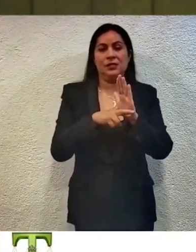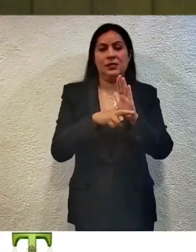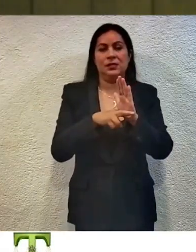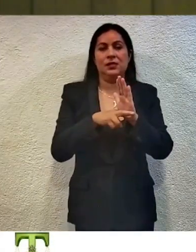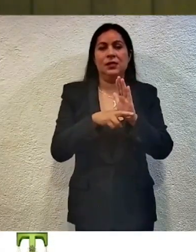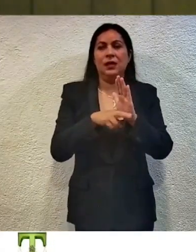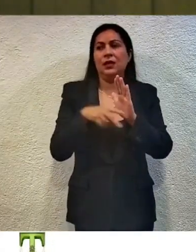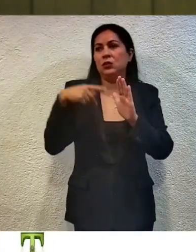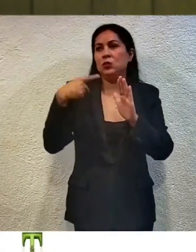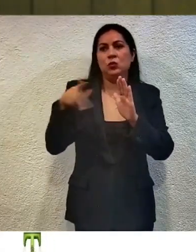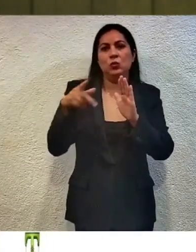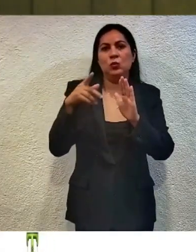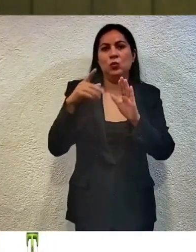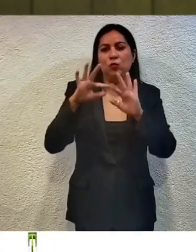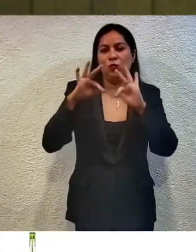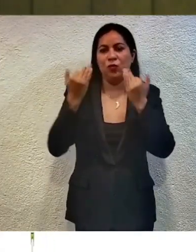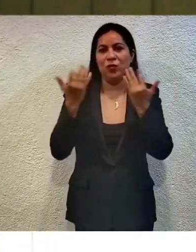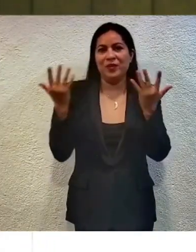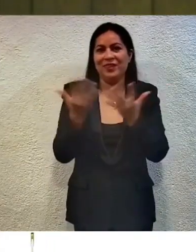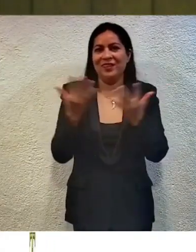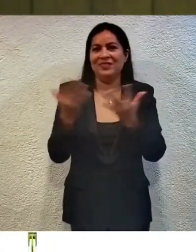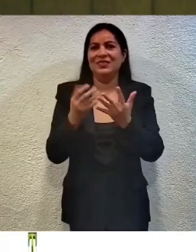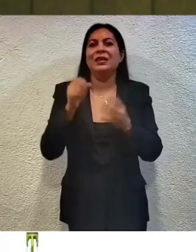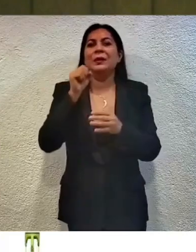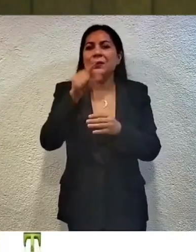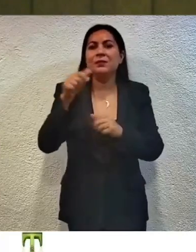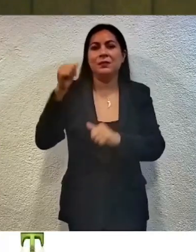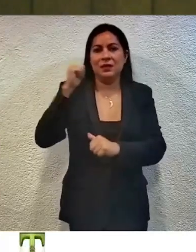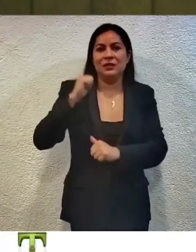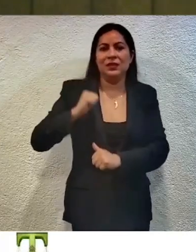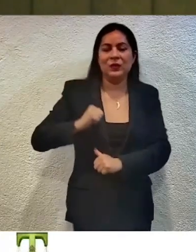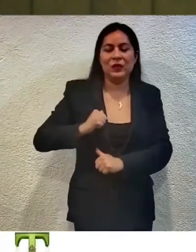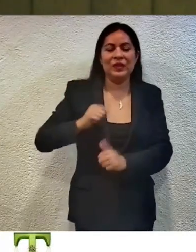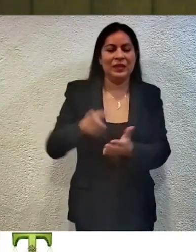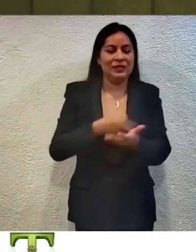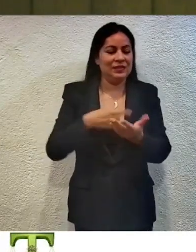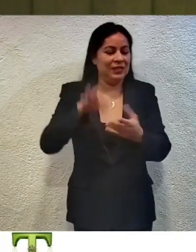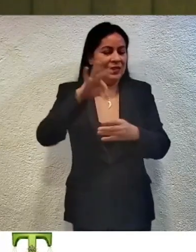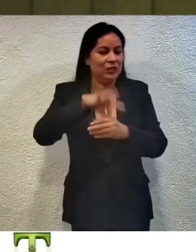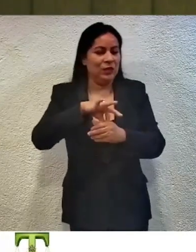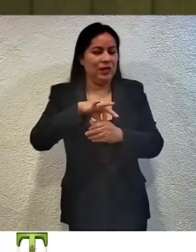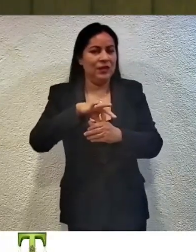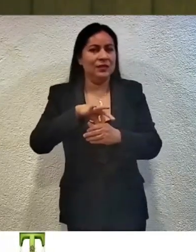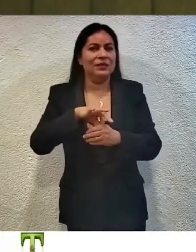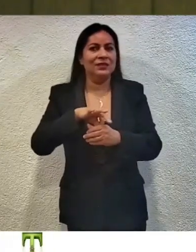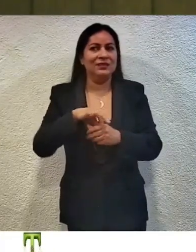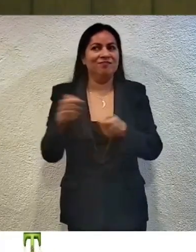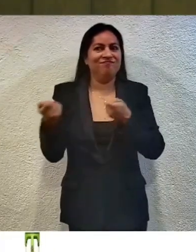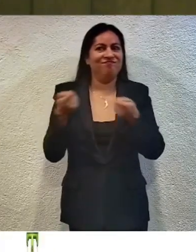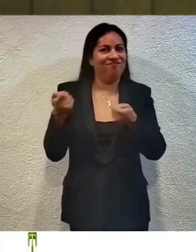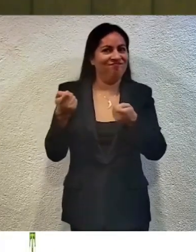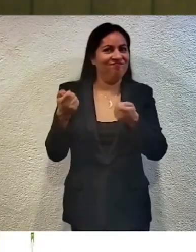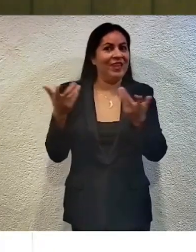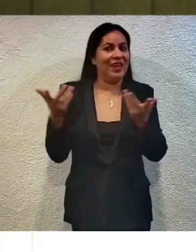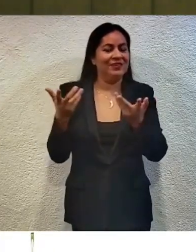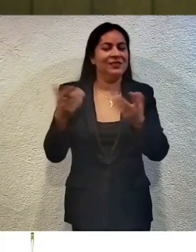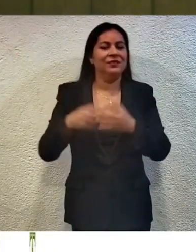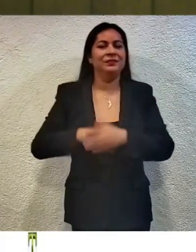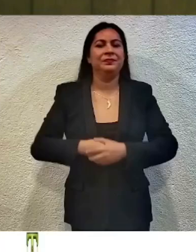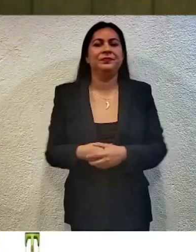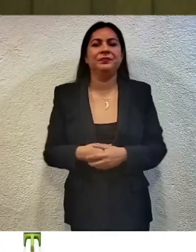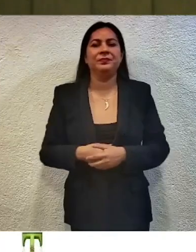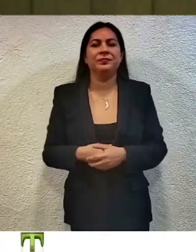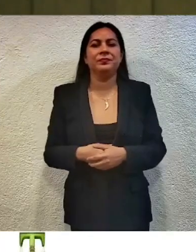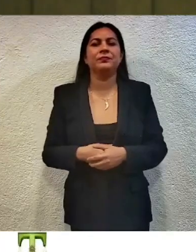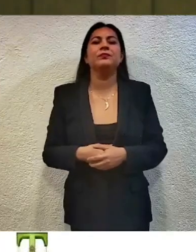que su propia actuación y la de las autoridades electorales están sujetas.